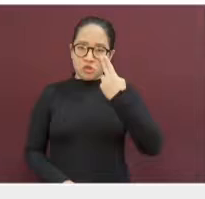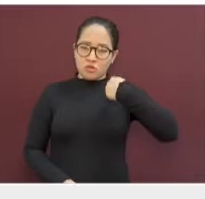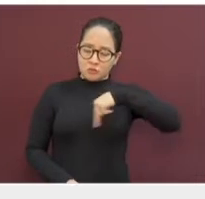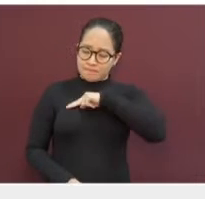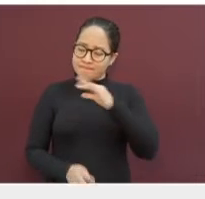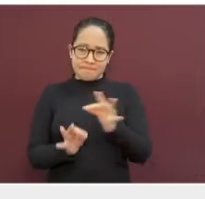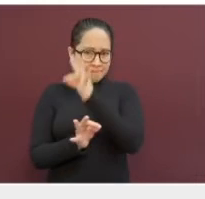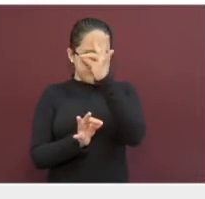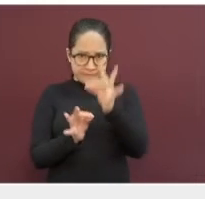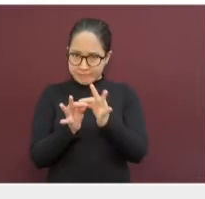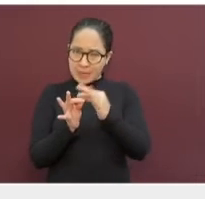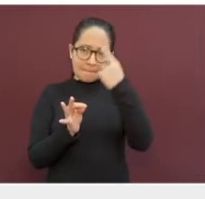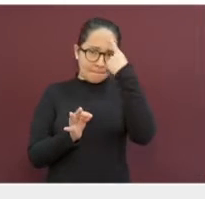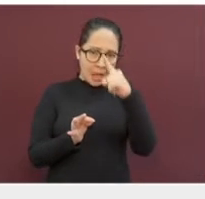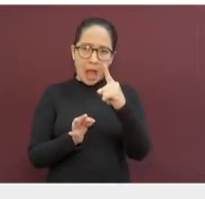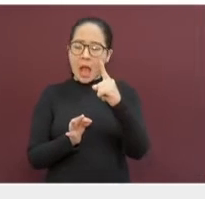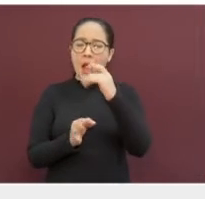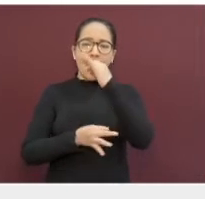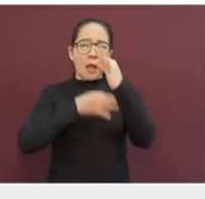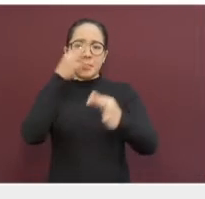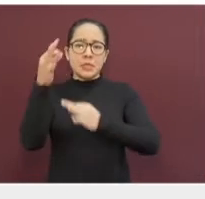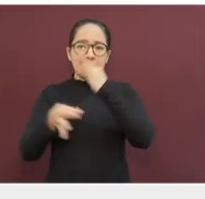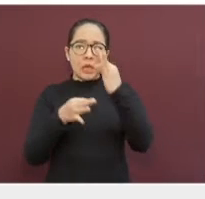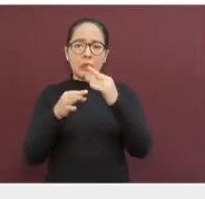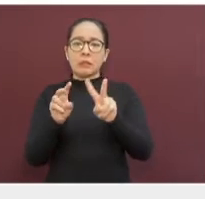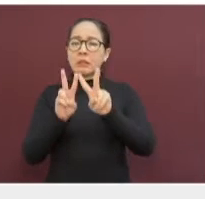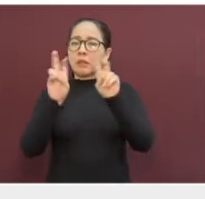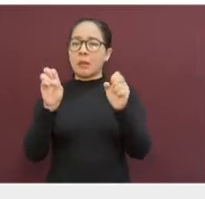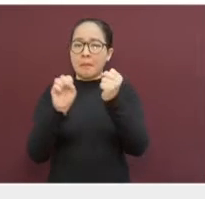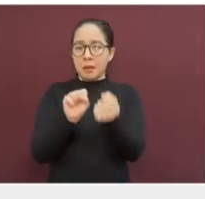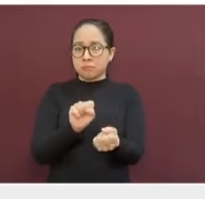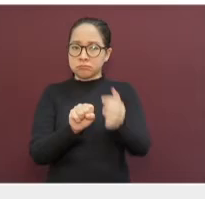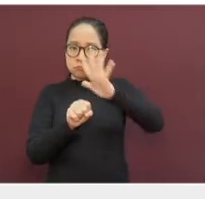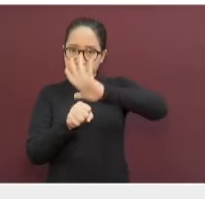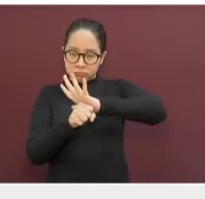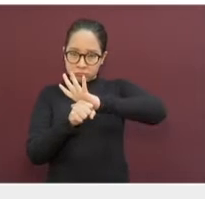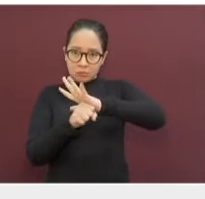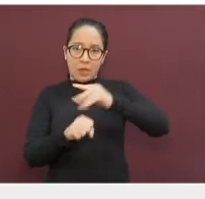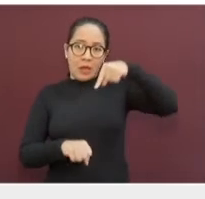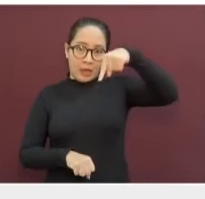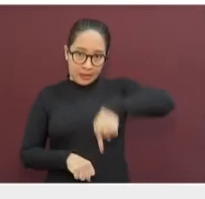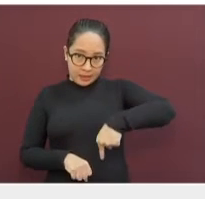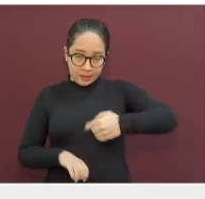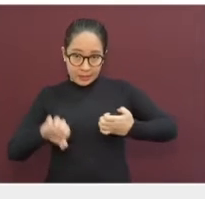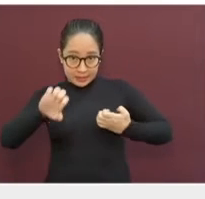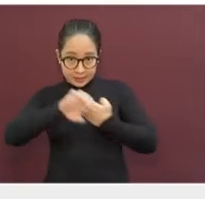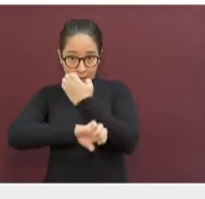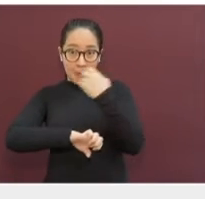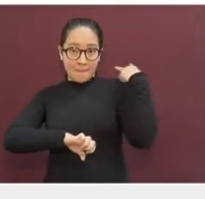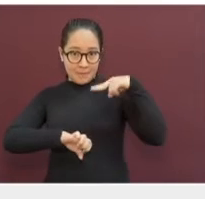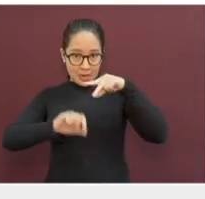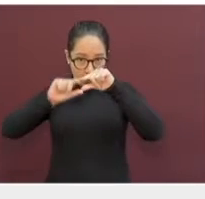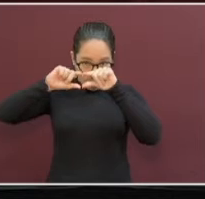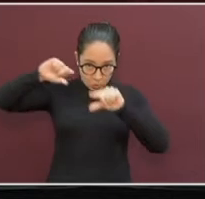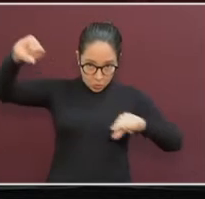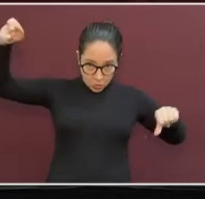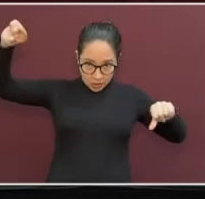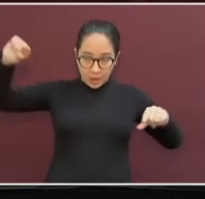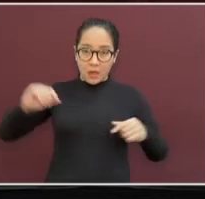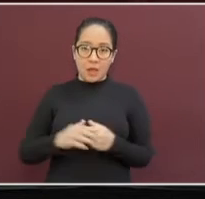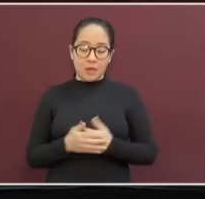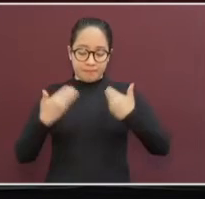la actualización sobre el panorama epidemiológico de el coronavirus en nuestra entidad un servidor